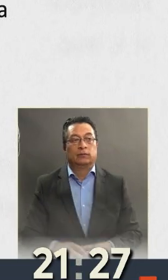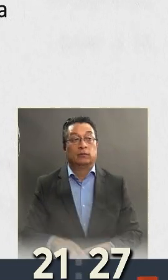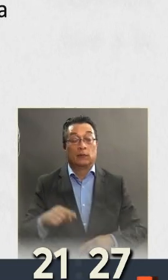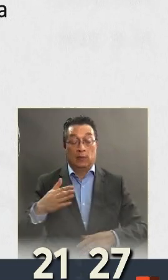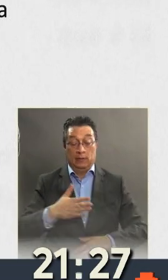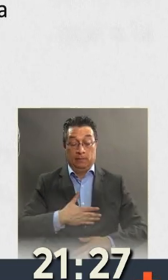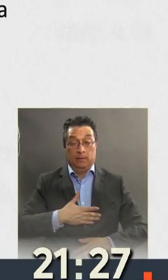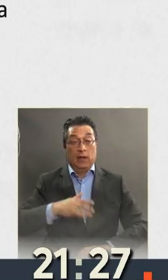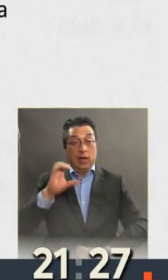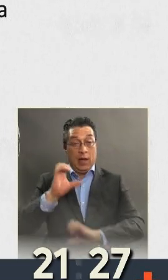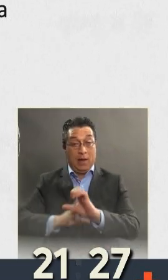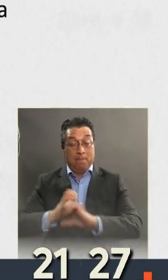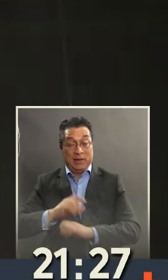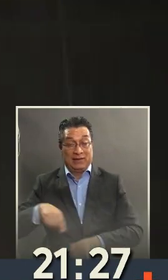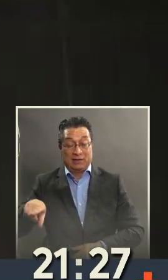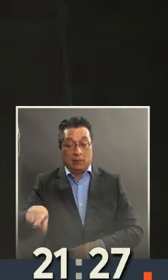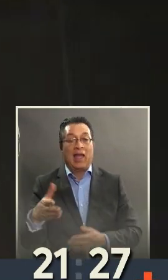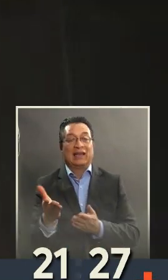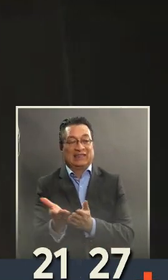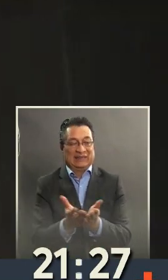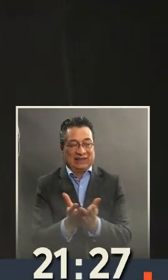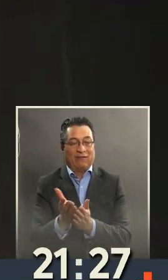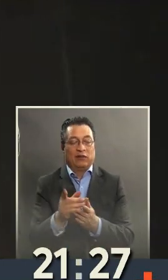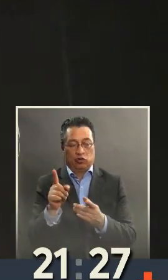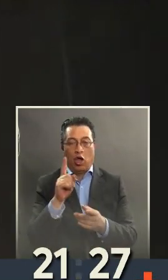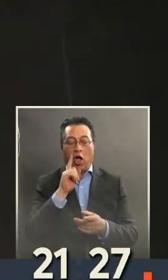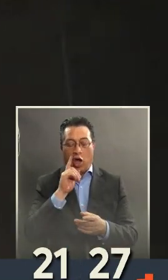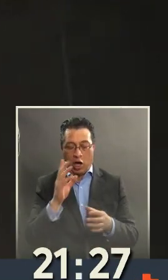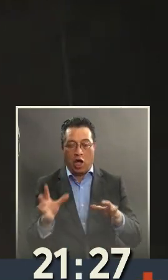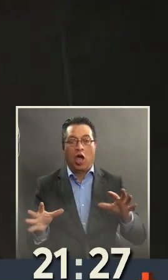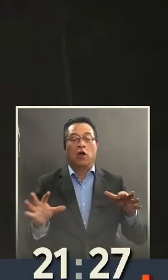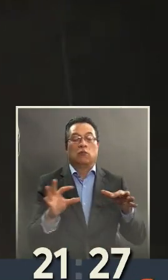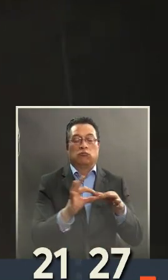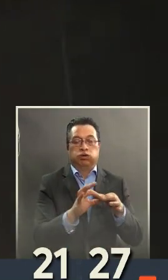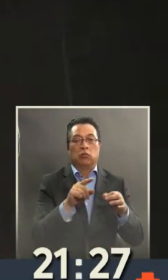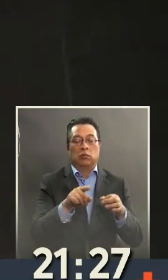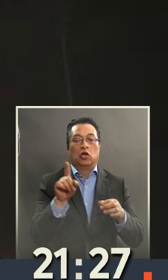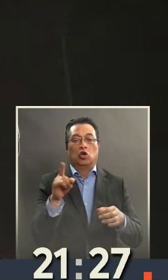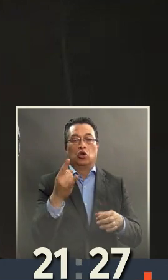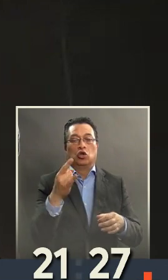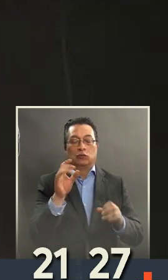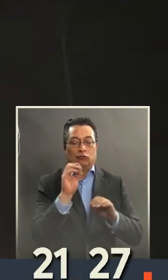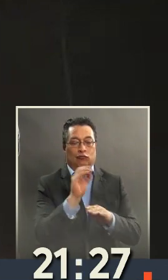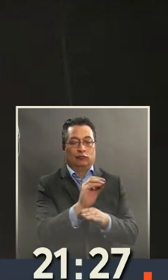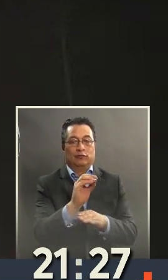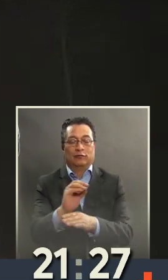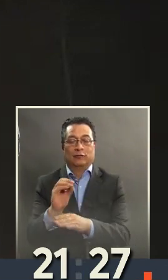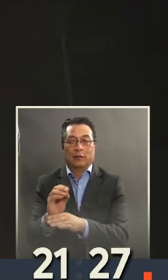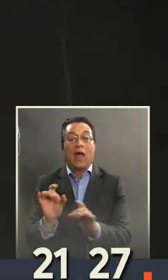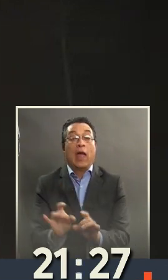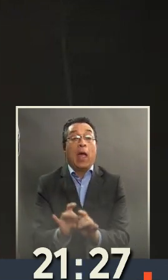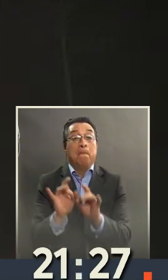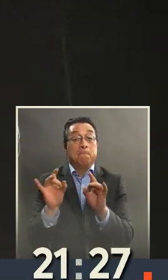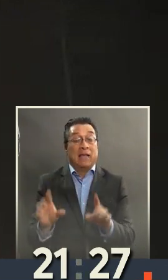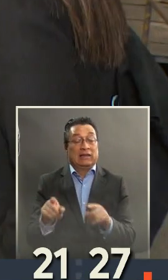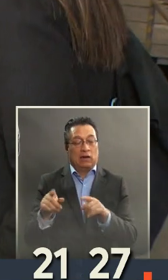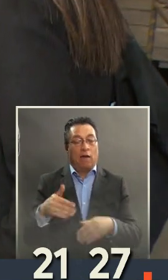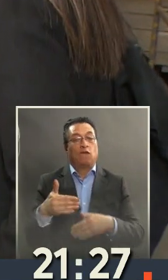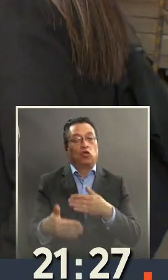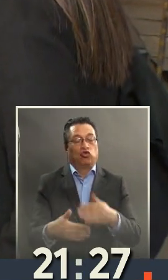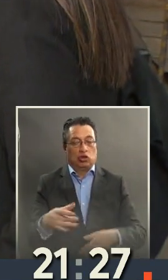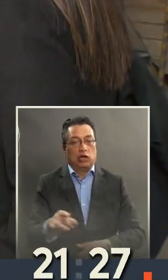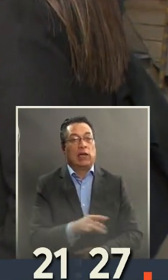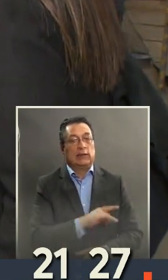son empresas de servicios que están en la cadena de suministro de empresas esenciales para el funcionamiento del país.